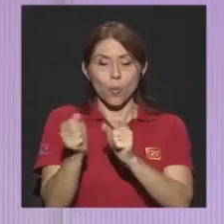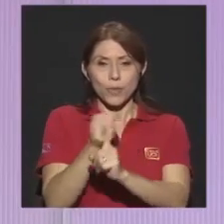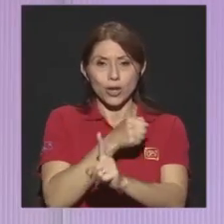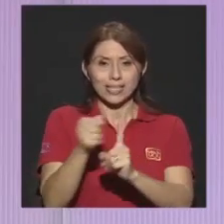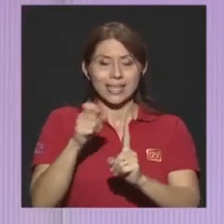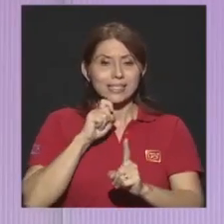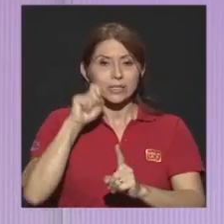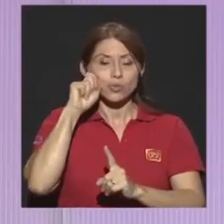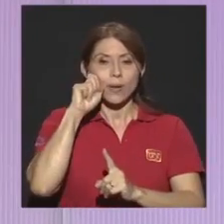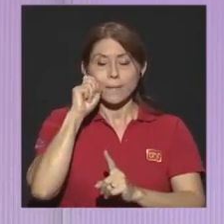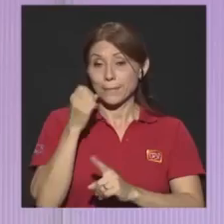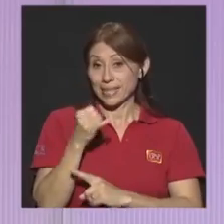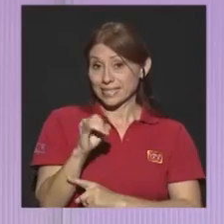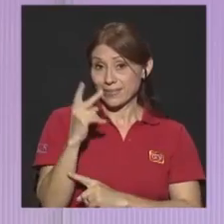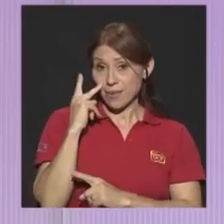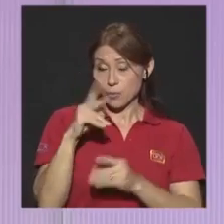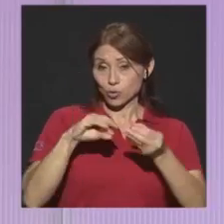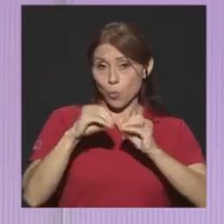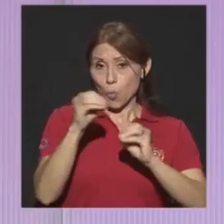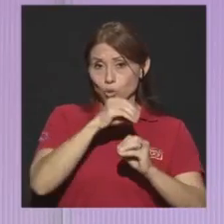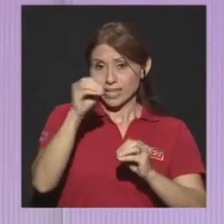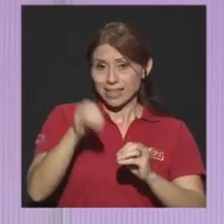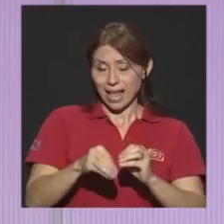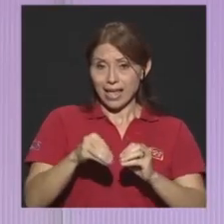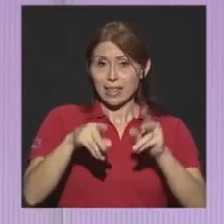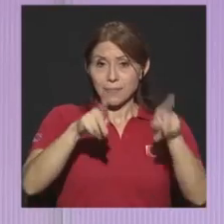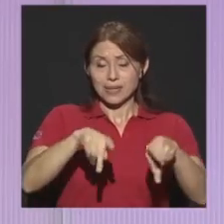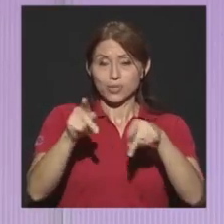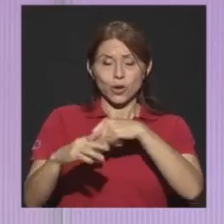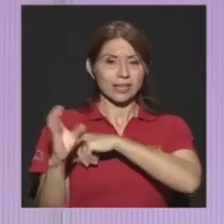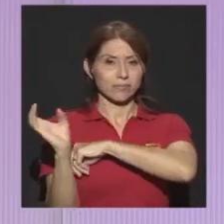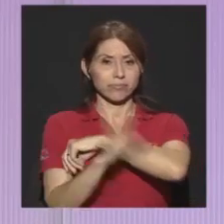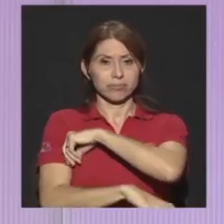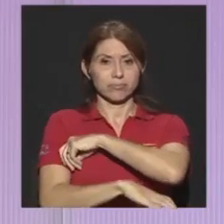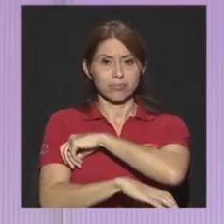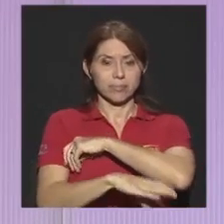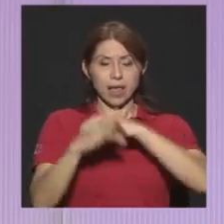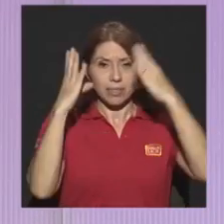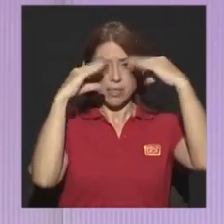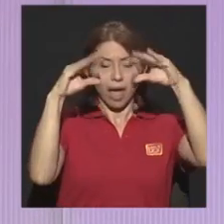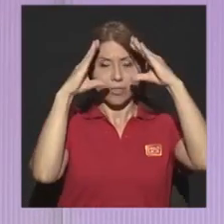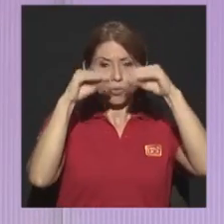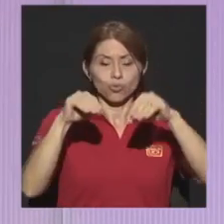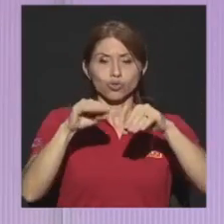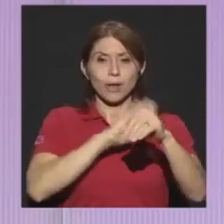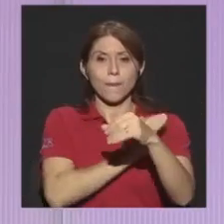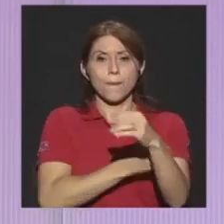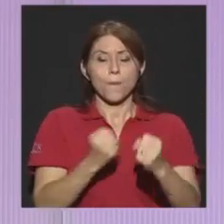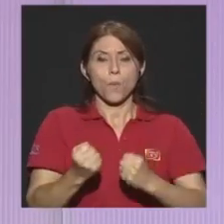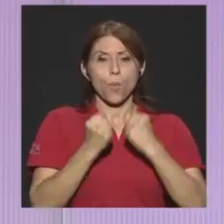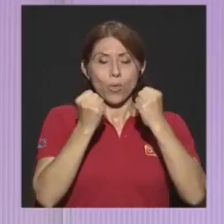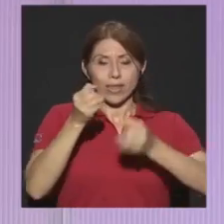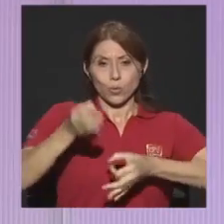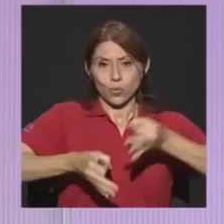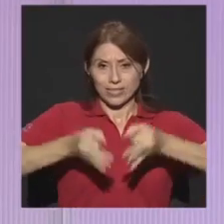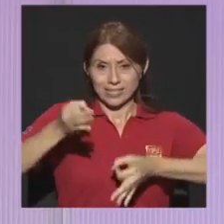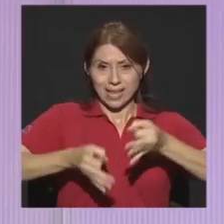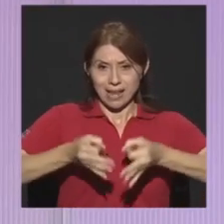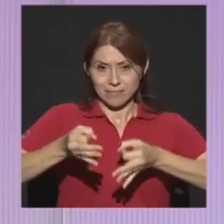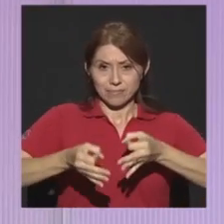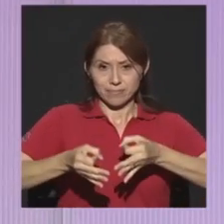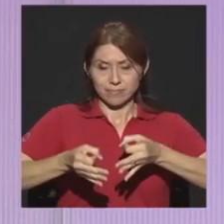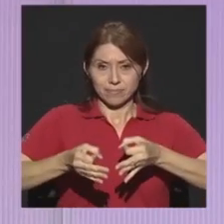tasas de condenatoria, en los datos, digamos, que tiene el Poder Judicial de tasas de condenatoria